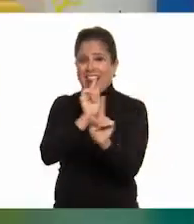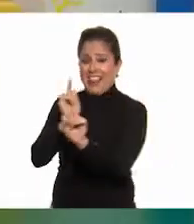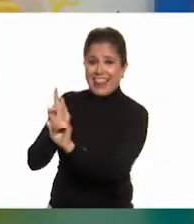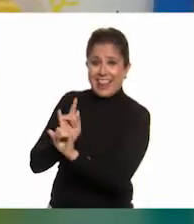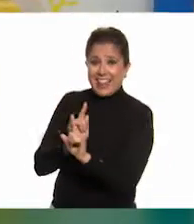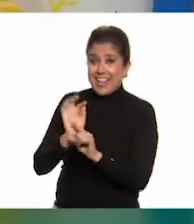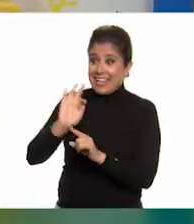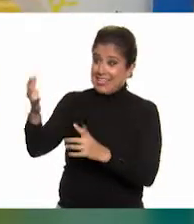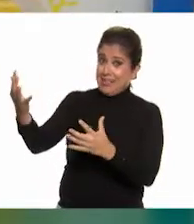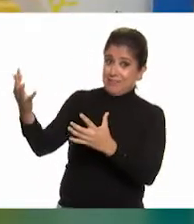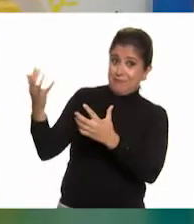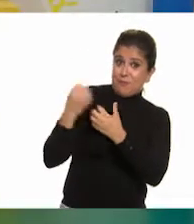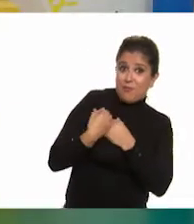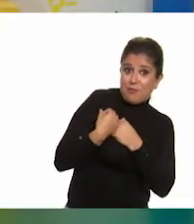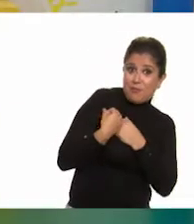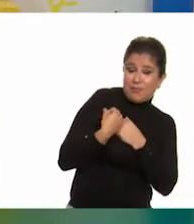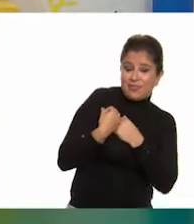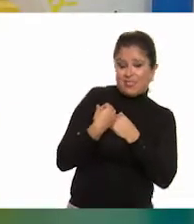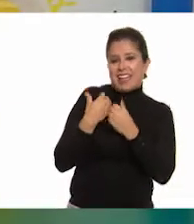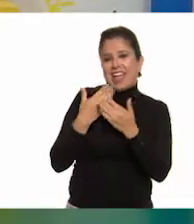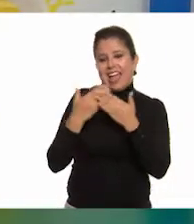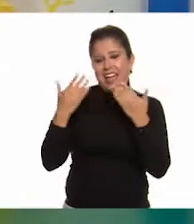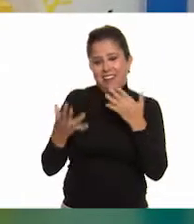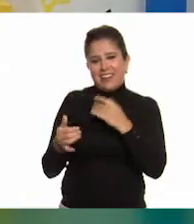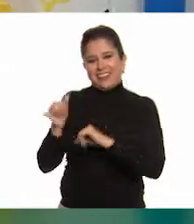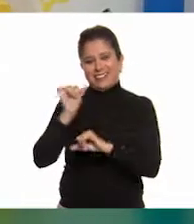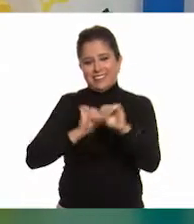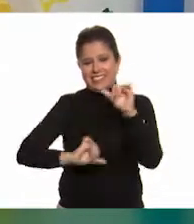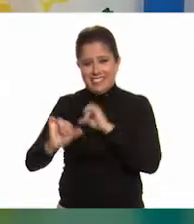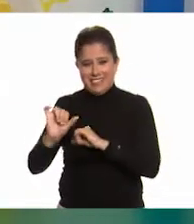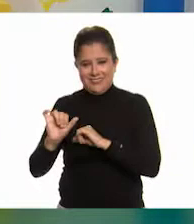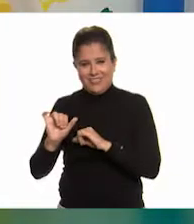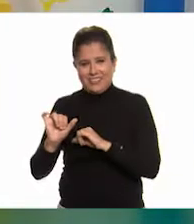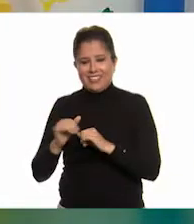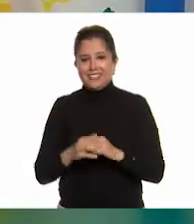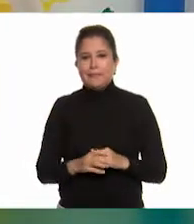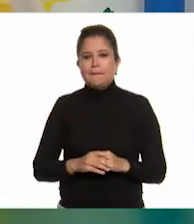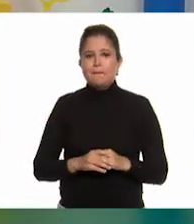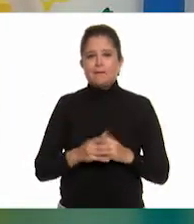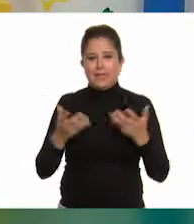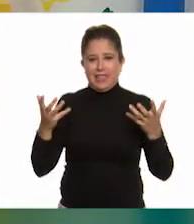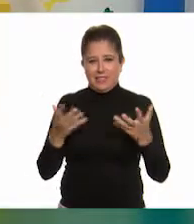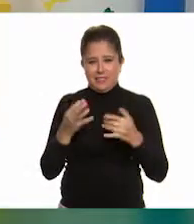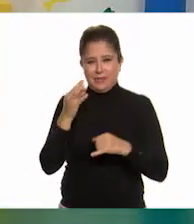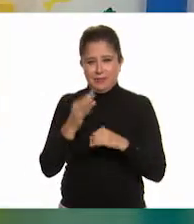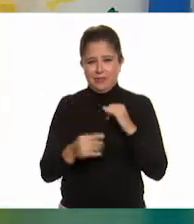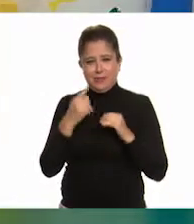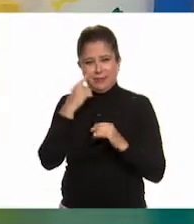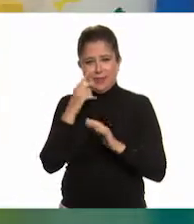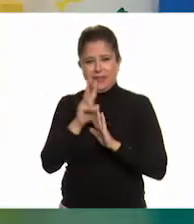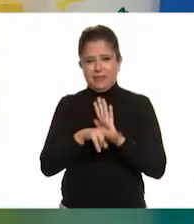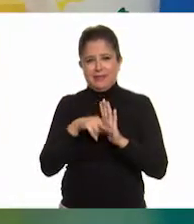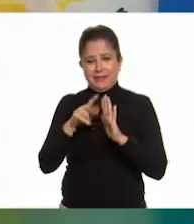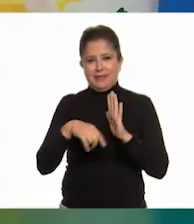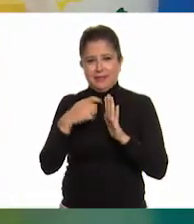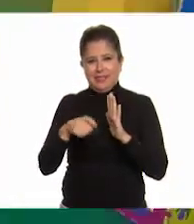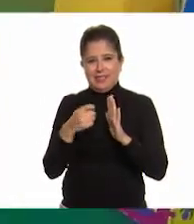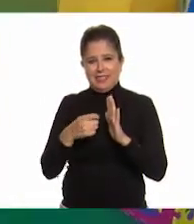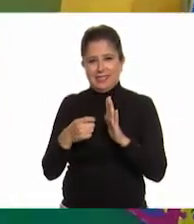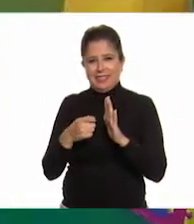si la alcanza, pues esa ahora cambian de lugar. Entonces, vamos a hacer por última vez. A